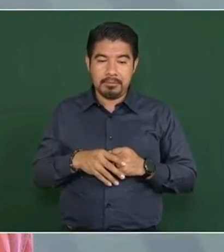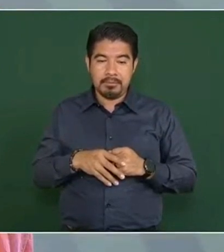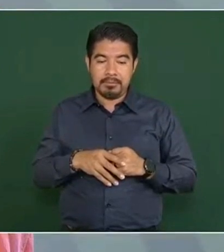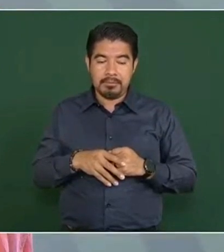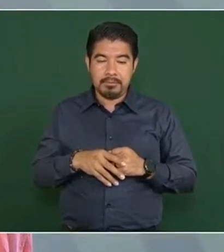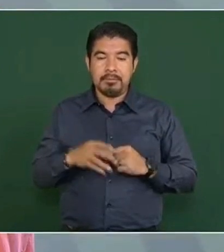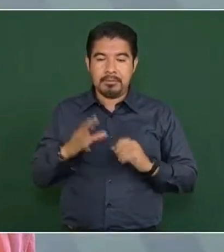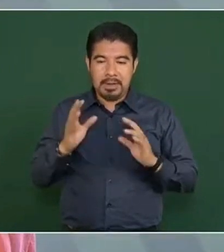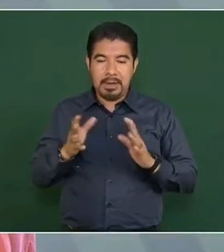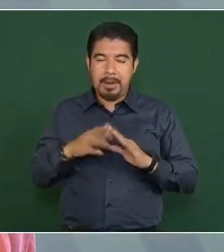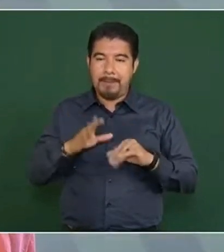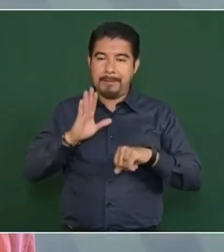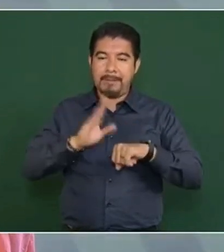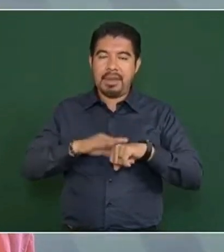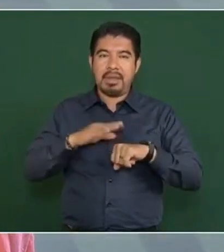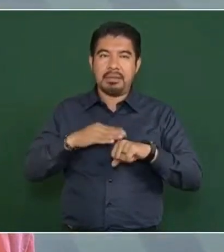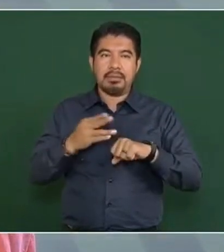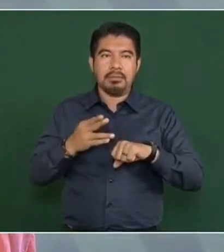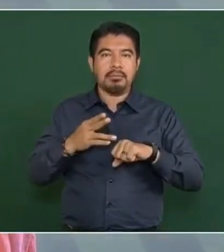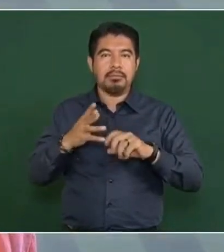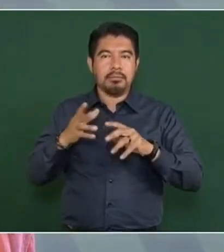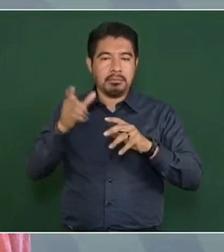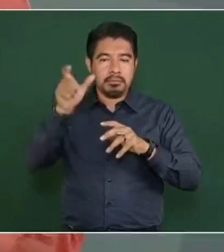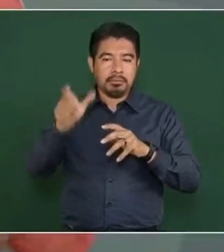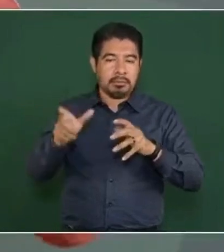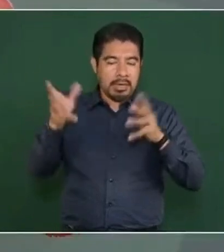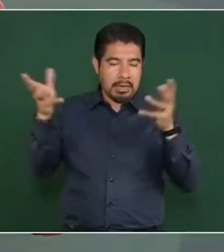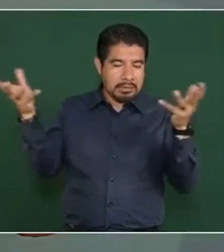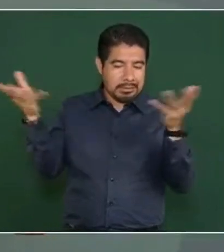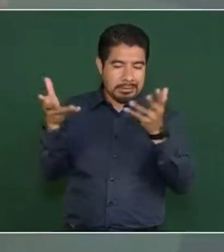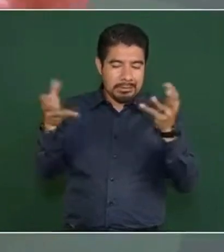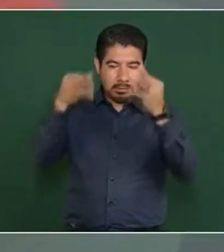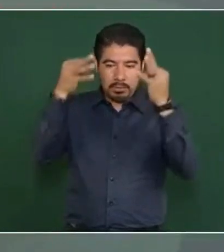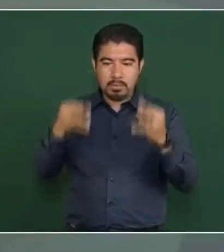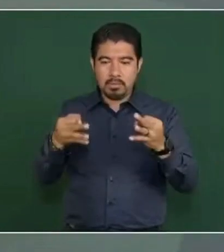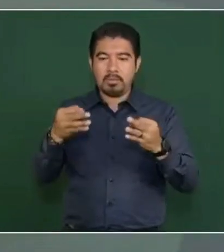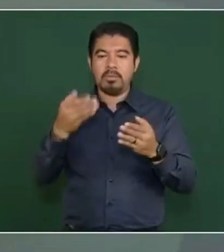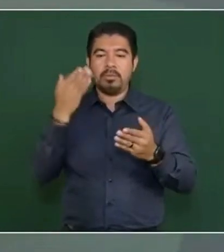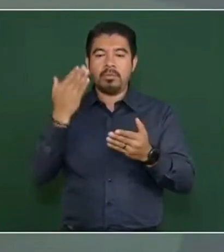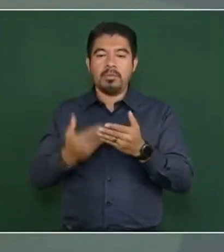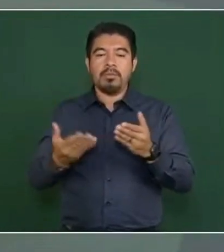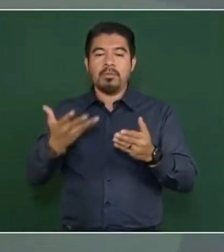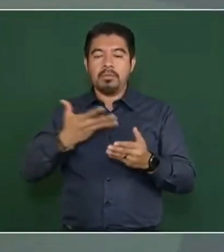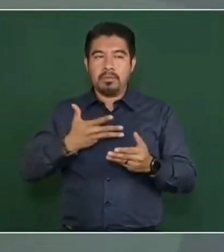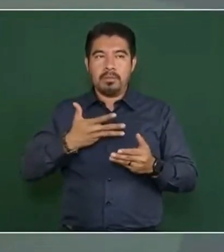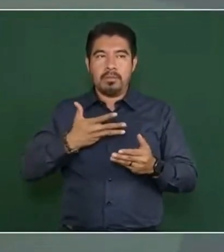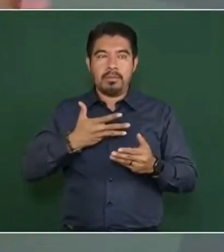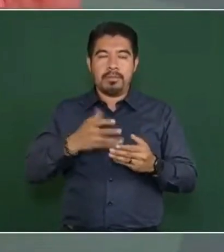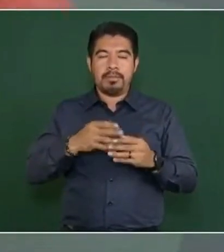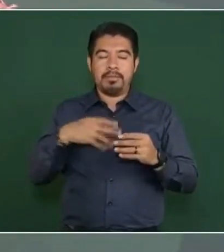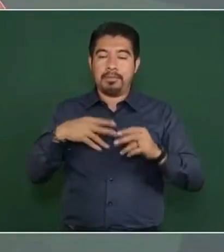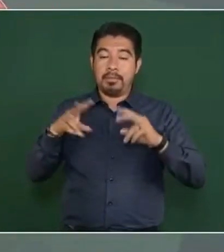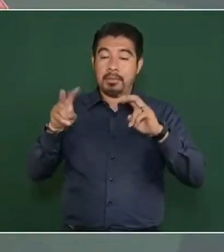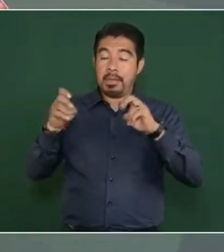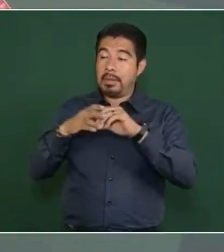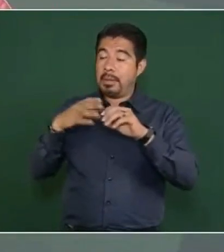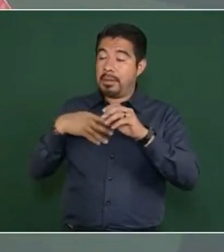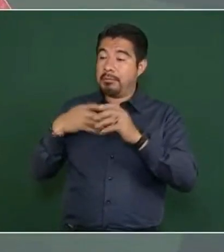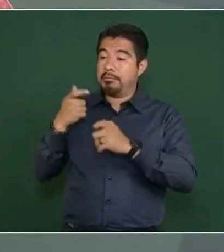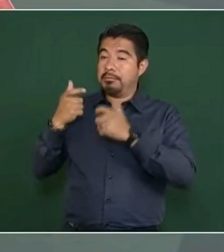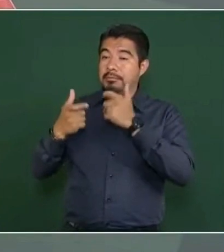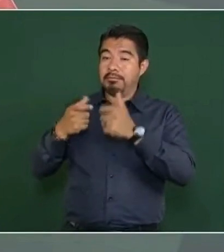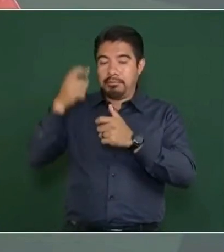más aplicados y ya está el tema en inversionistas de